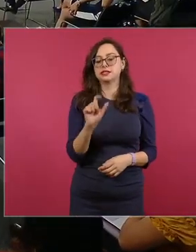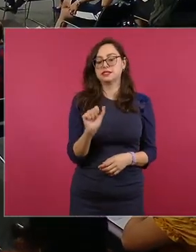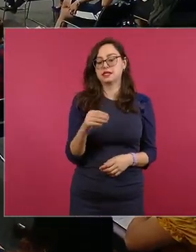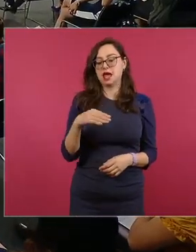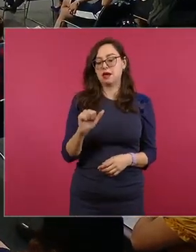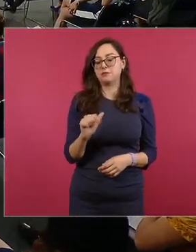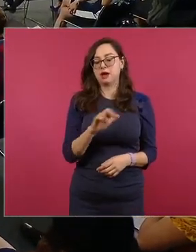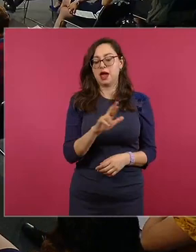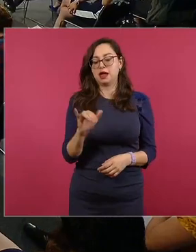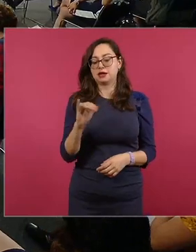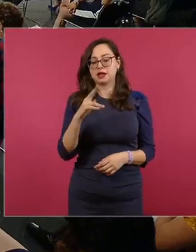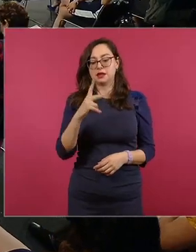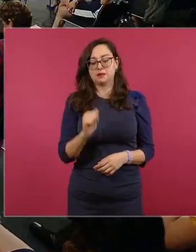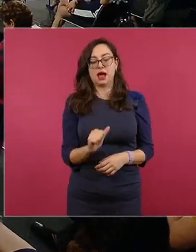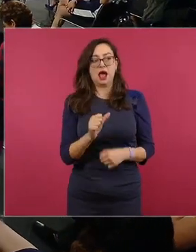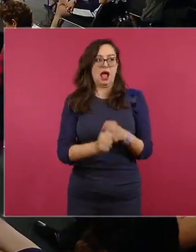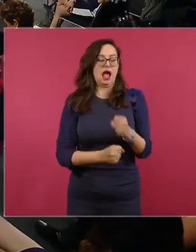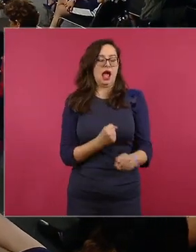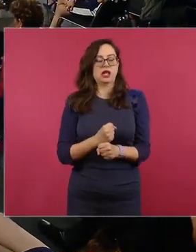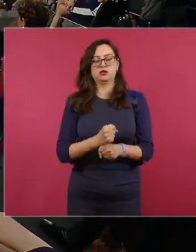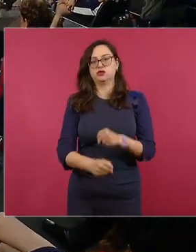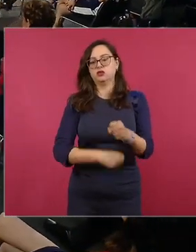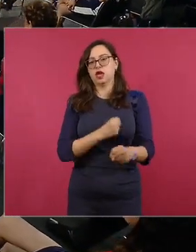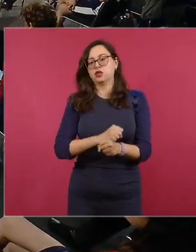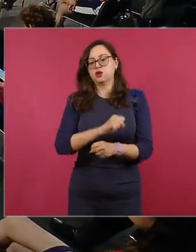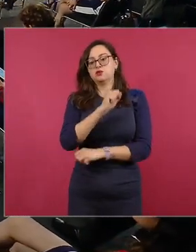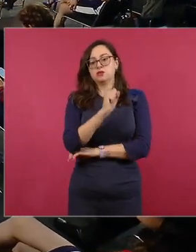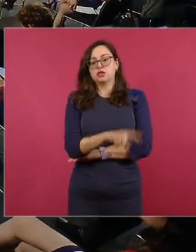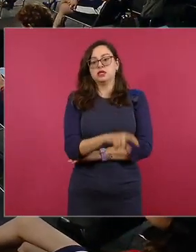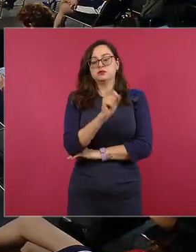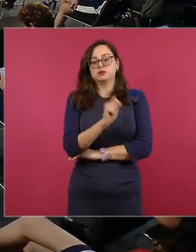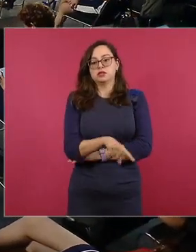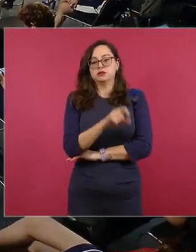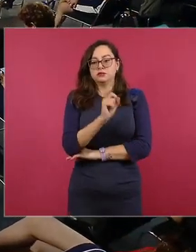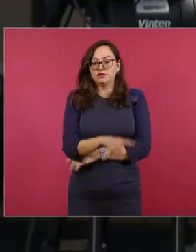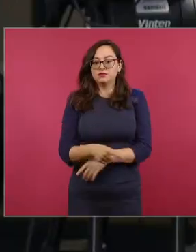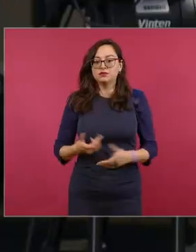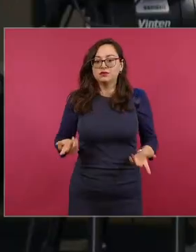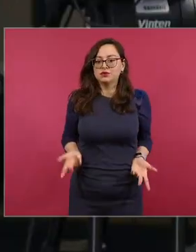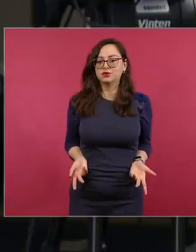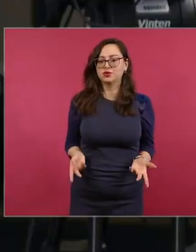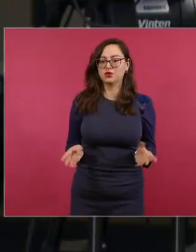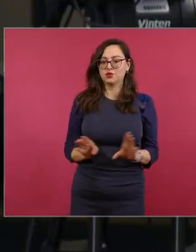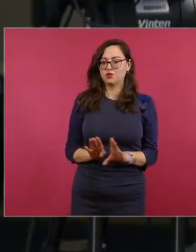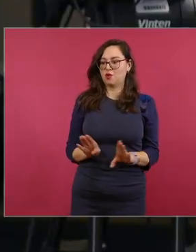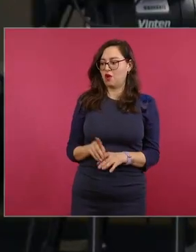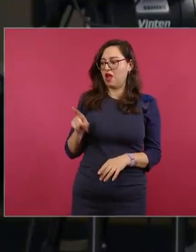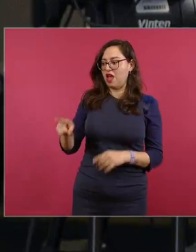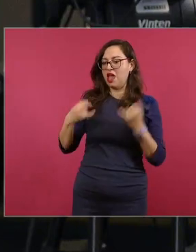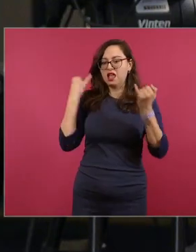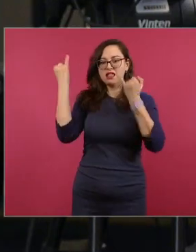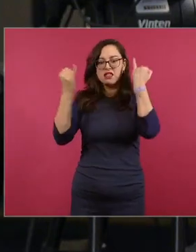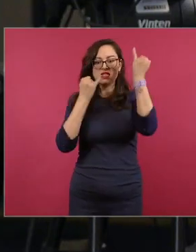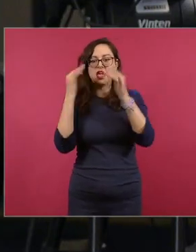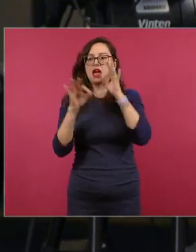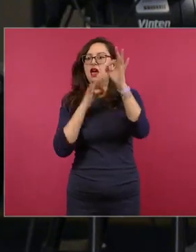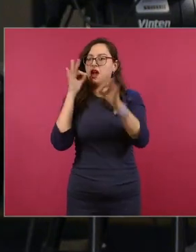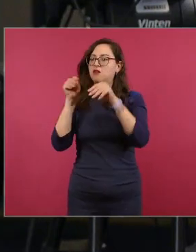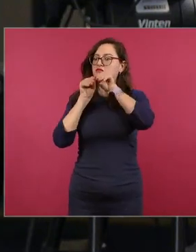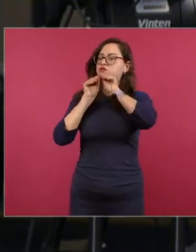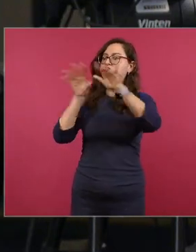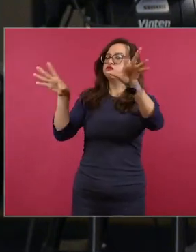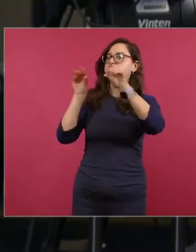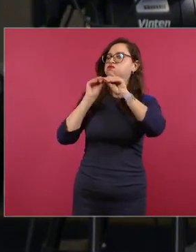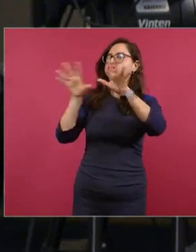ahí, presidente. Y en su opinión, pues, ¿qué le merece esta situación? Es un tema de ambición